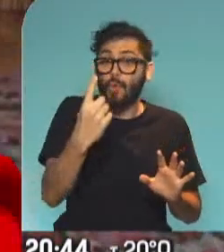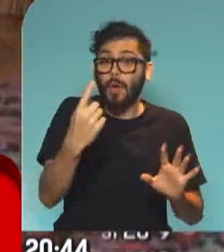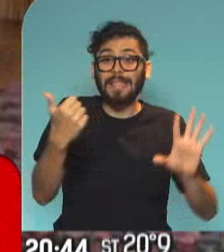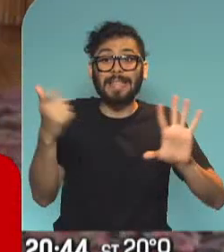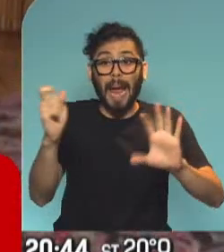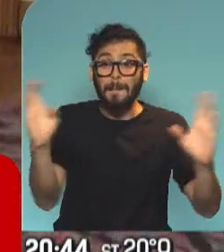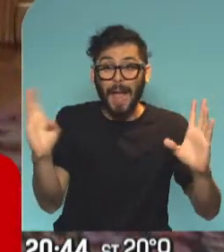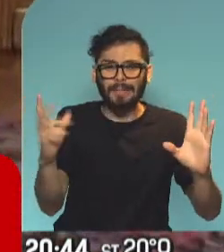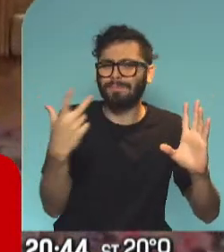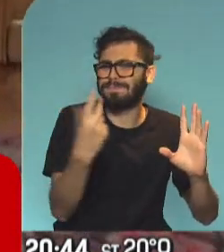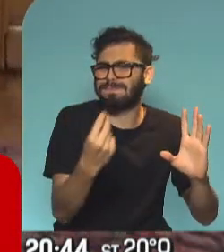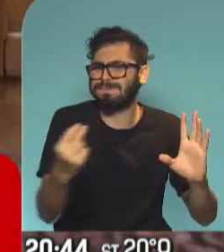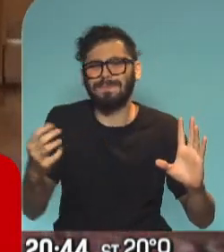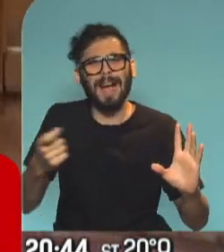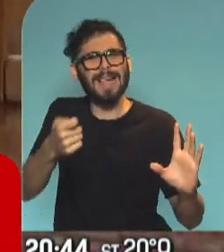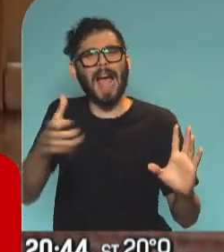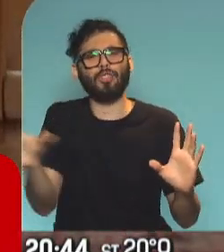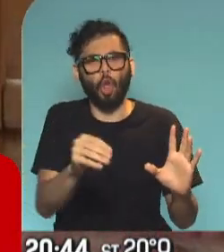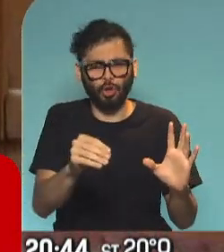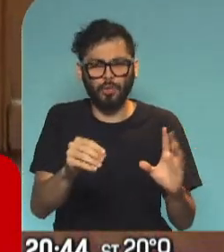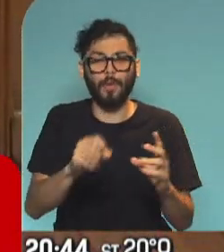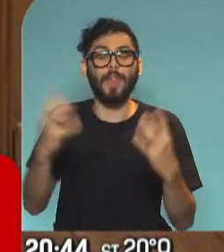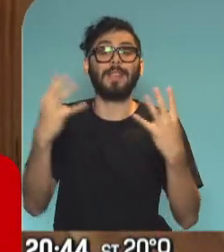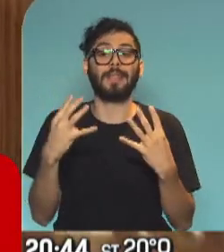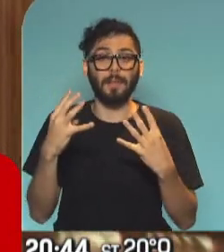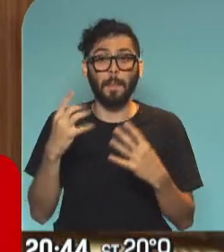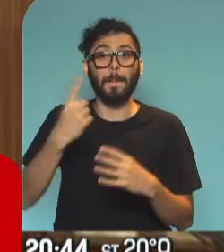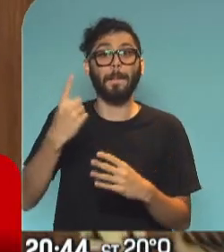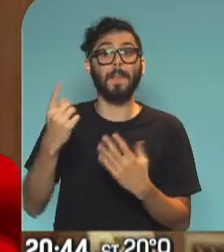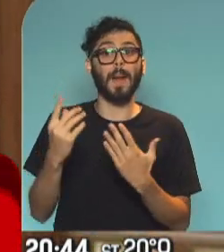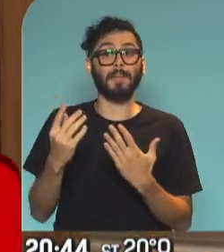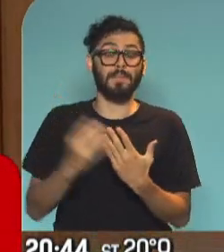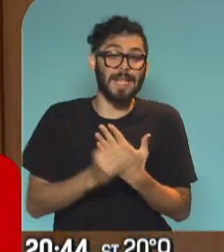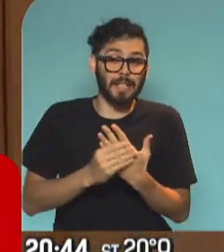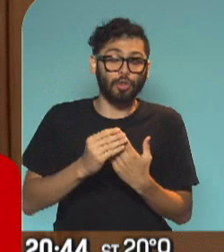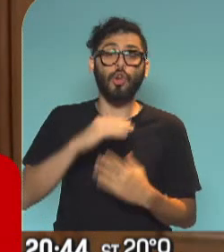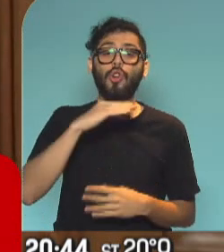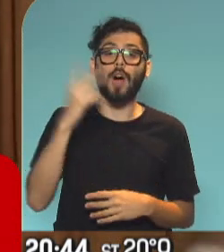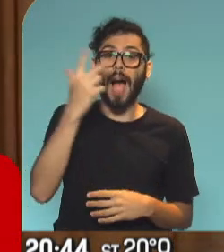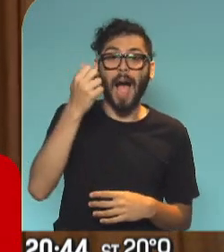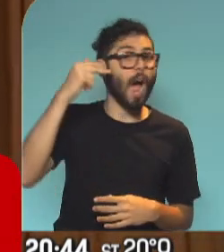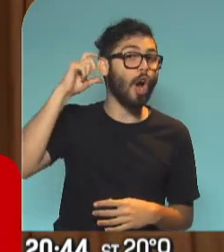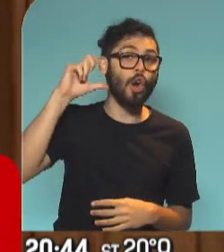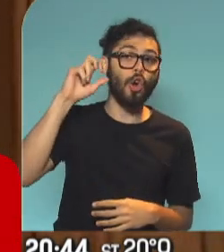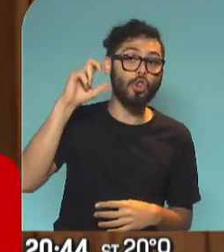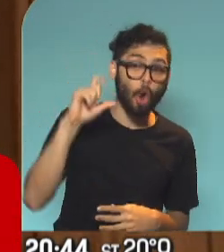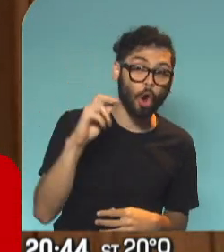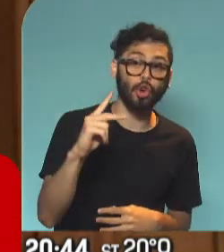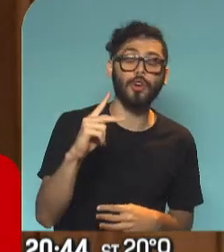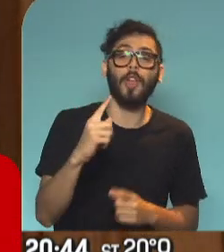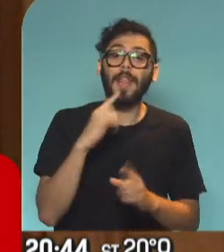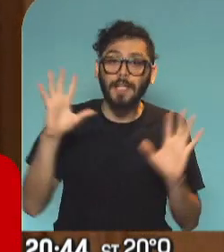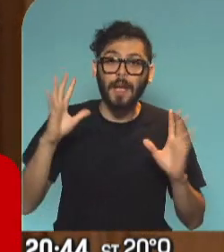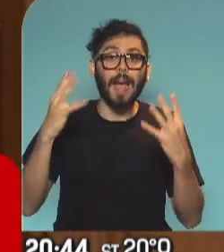2021. El ministro de Salud británico, Matt Hancock, dijo que un programa de vacunación masivo contra el coronavirus podría ponerse en marcha